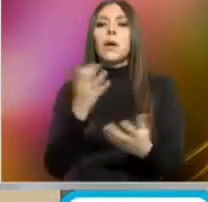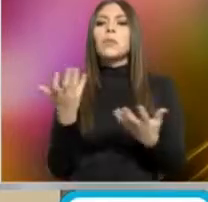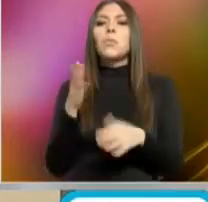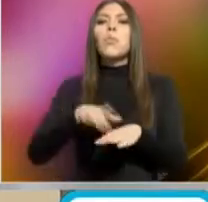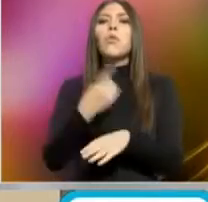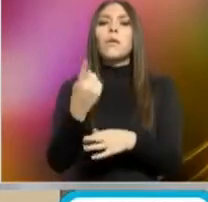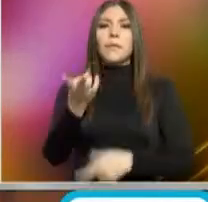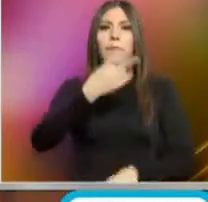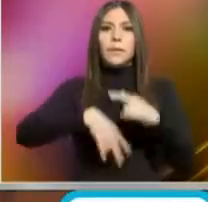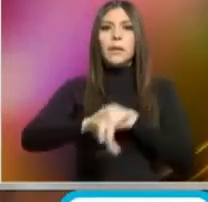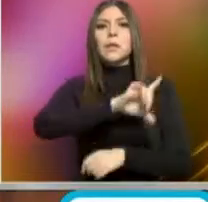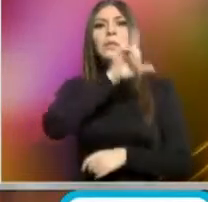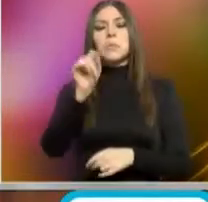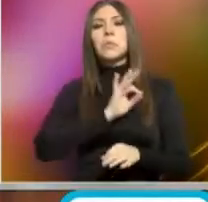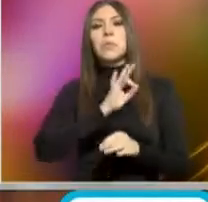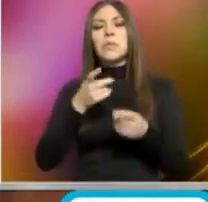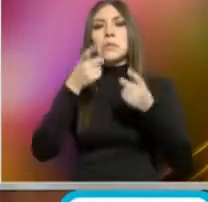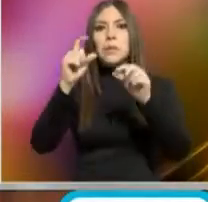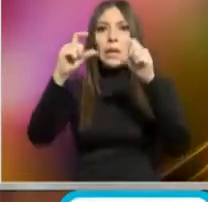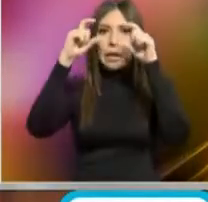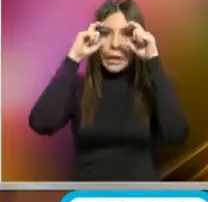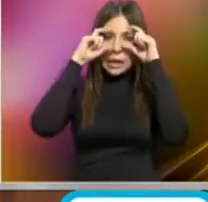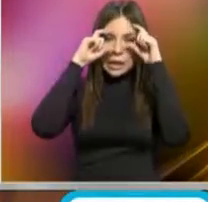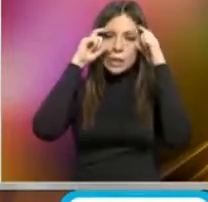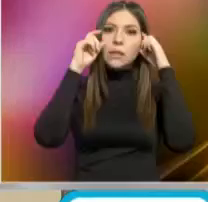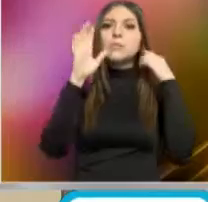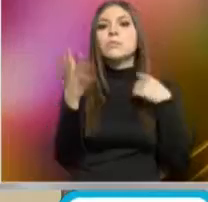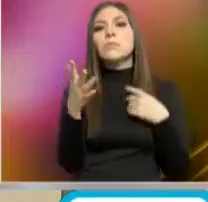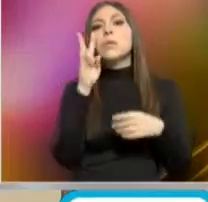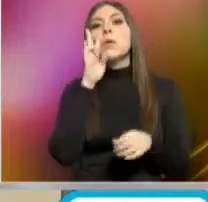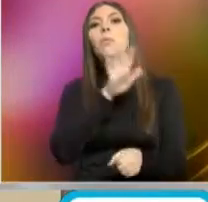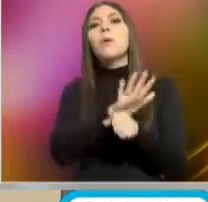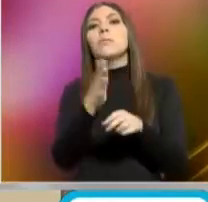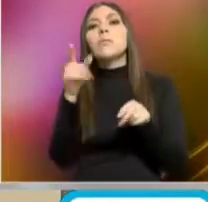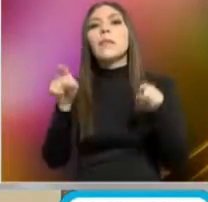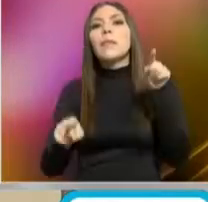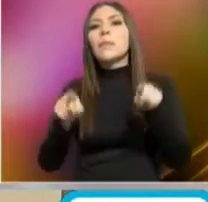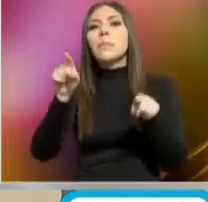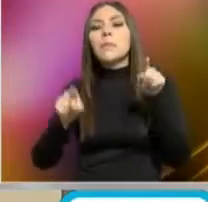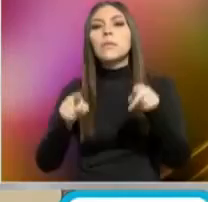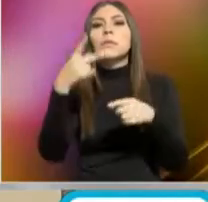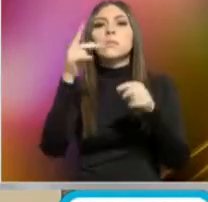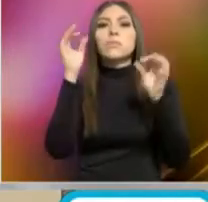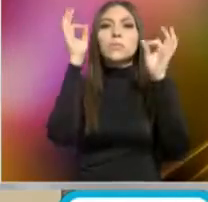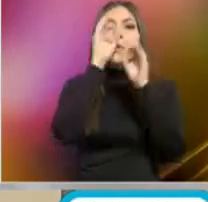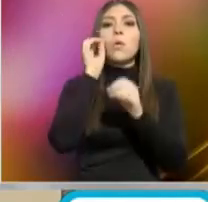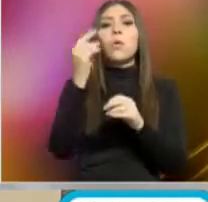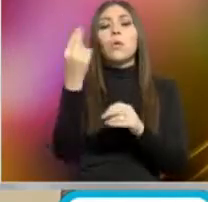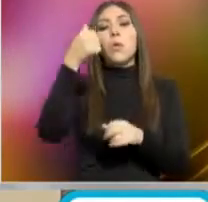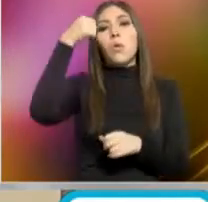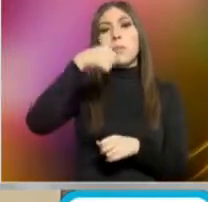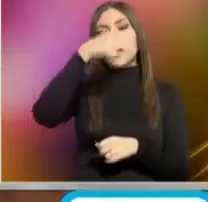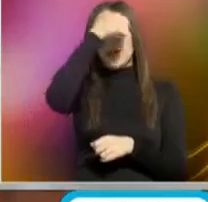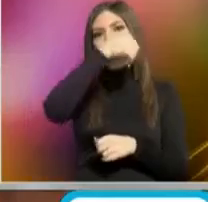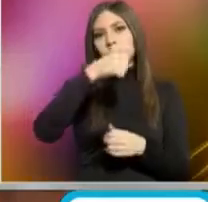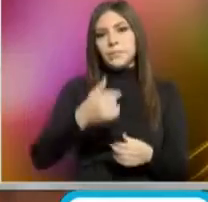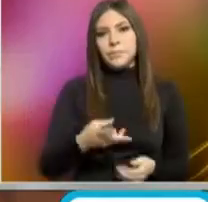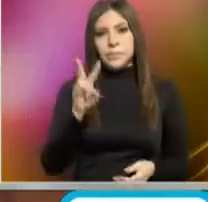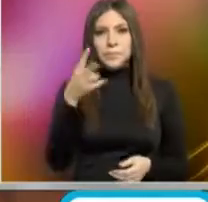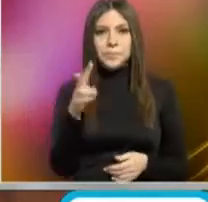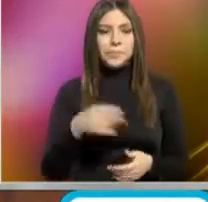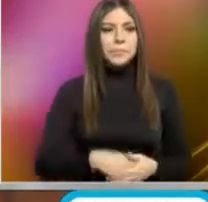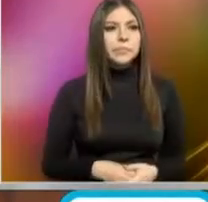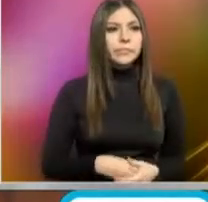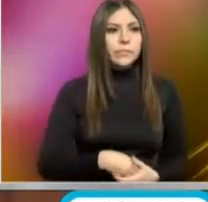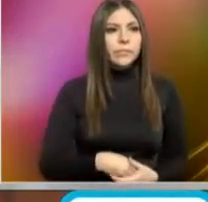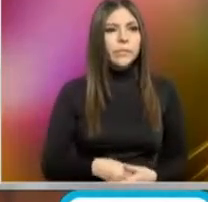acuerdo a eso, puede haber tratamiento con lentes, desde un principio, dependiendo de la desviación, o en muchos casos requiere ya cirugía. Ok. Nosotros hemos visto